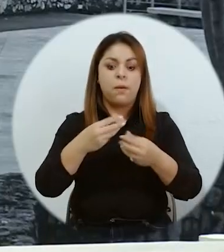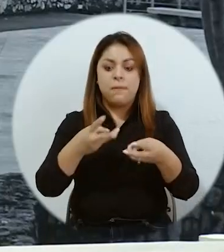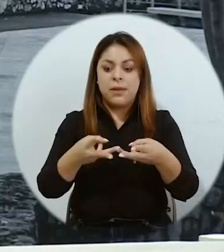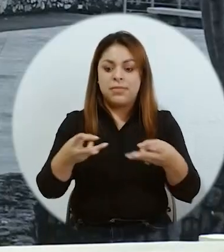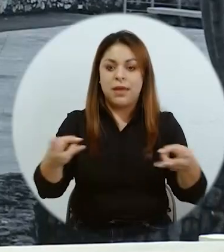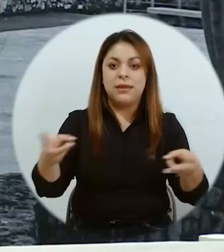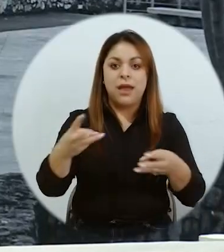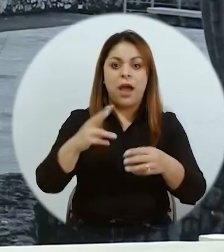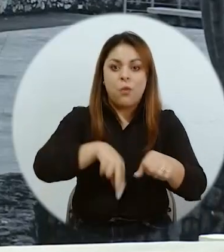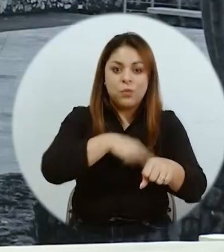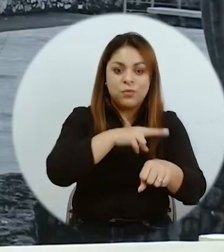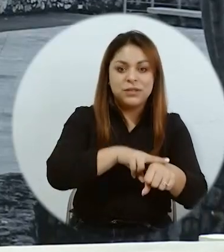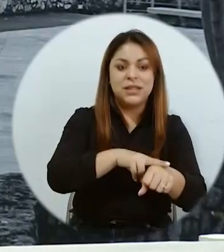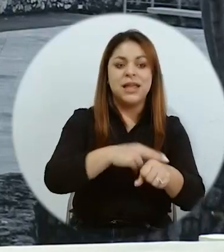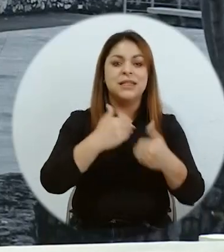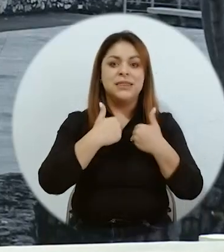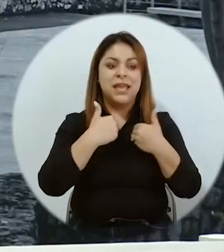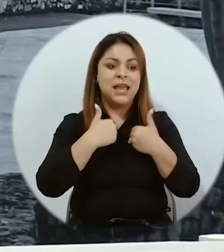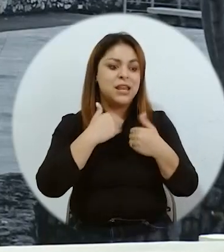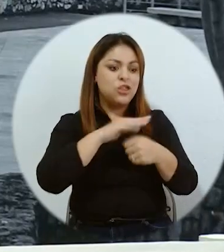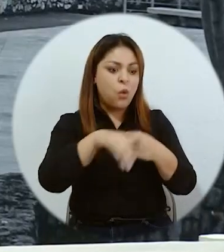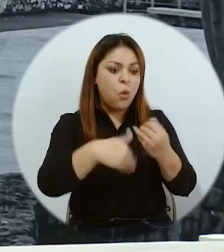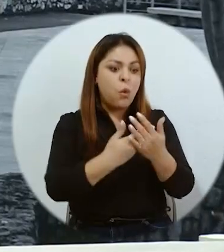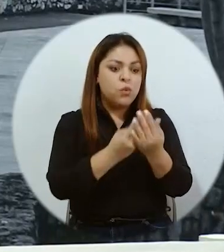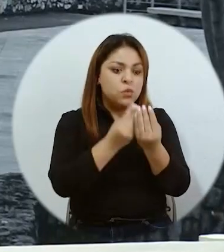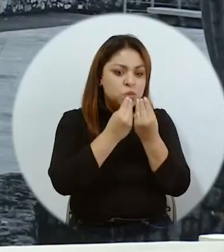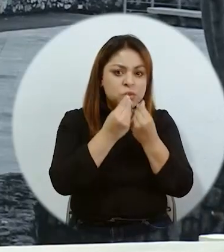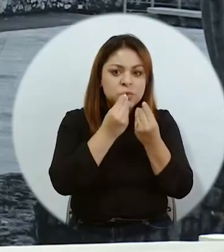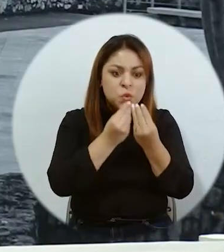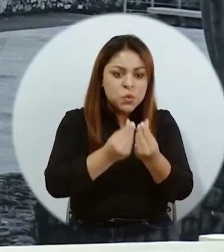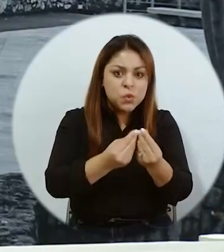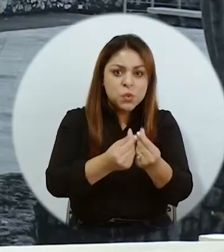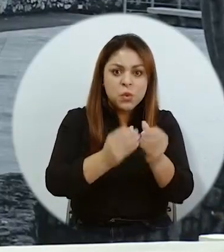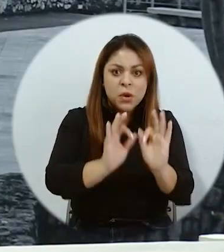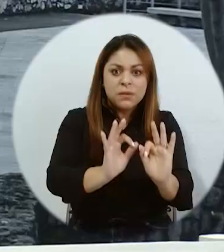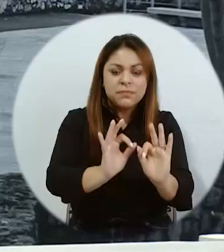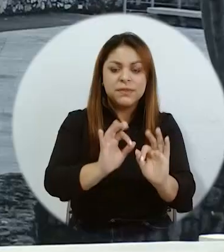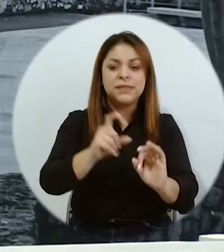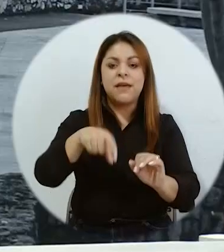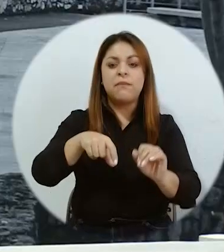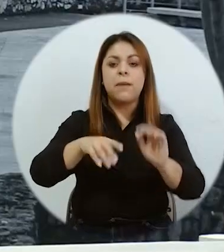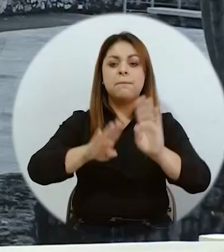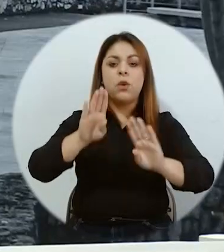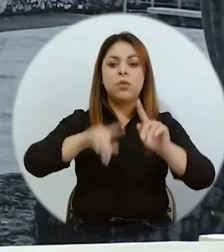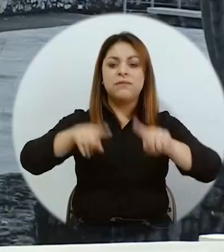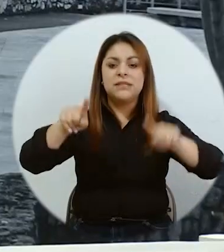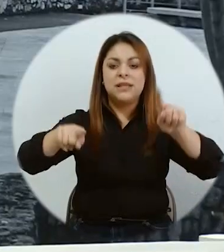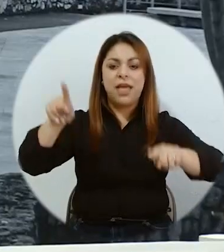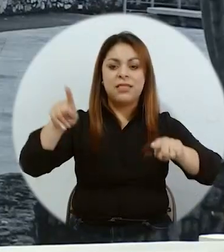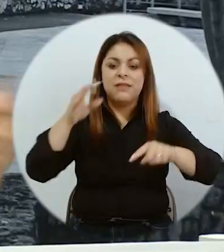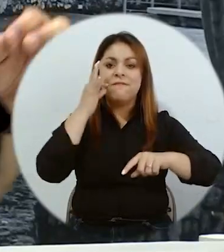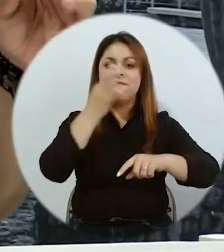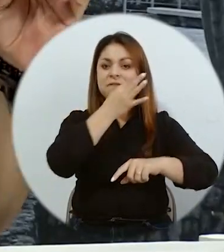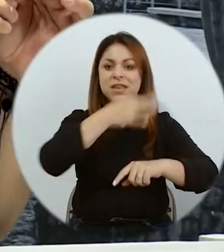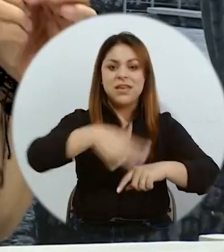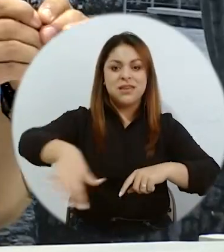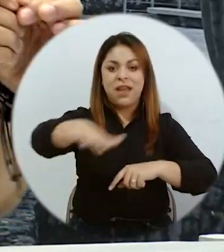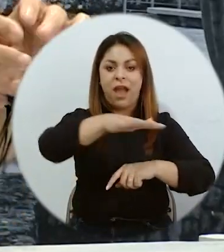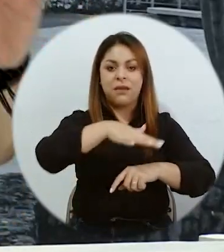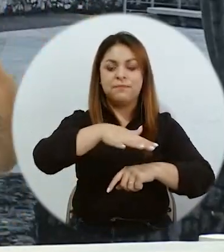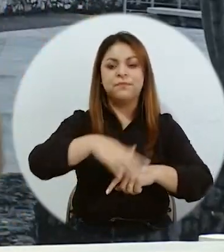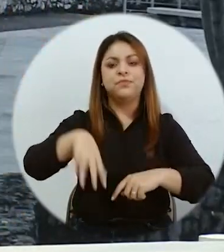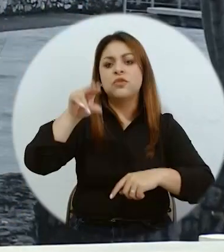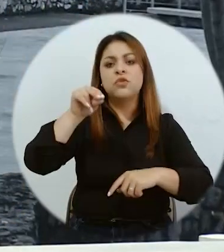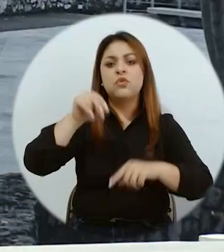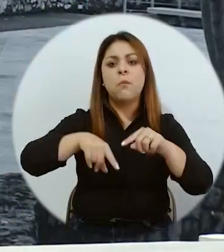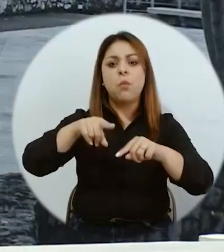materia orgánica, un suelo que tiene su ciclo de nutrientes completo ocurriendo. Tiene que haber biodiversidad en esa finca. No puede ser una finca que hasta el último